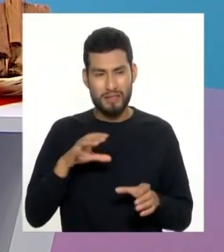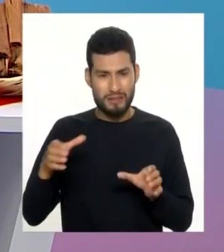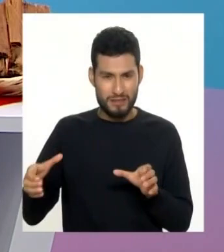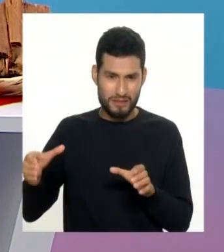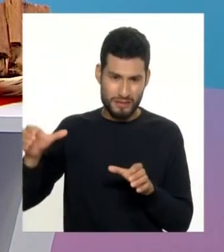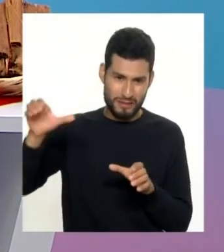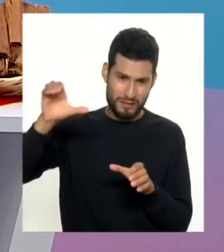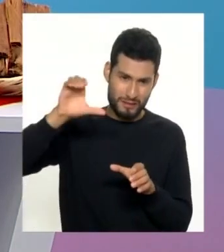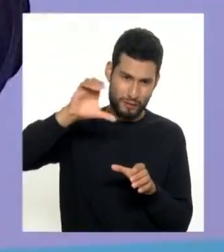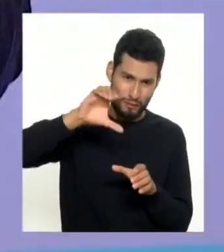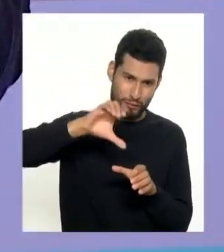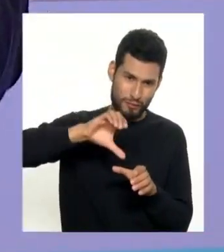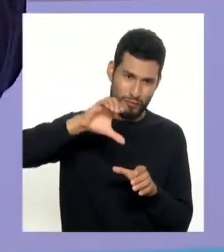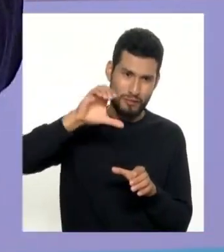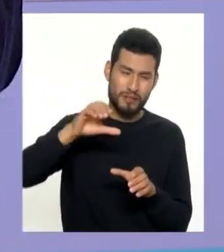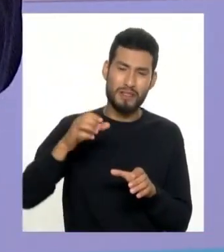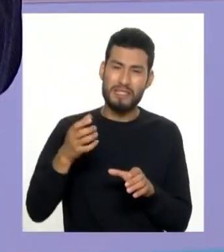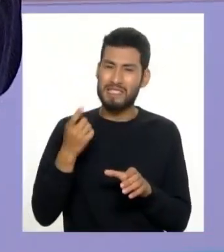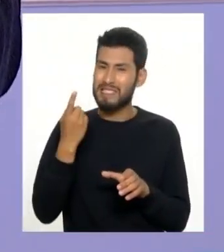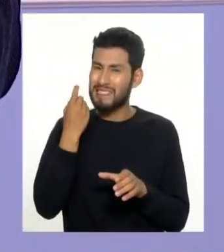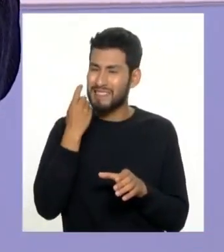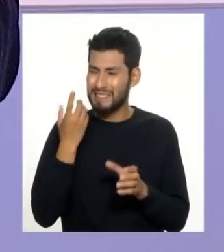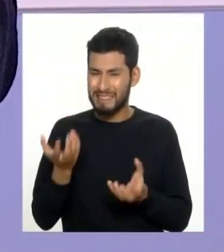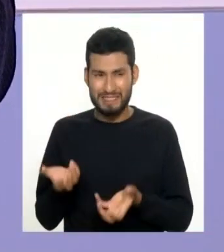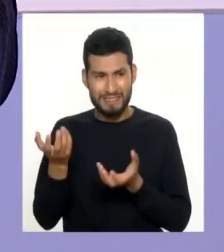agua caliente, recién hervida.